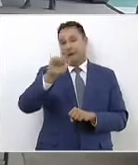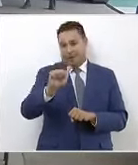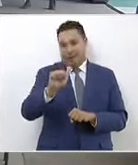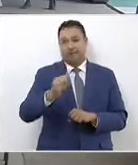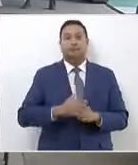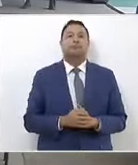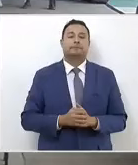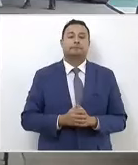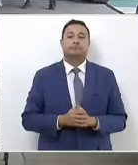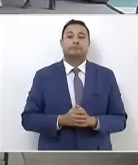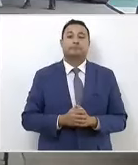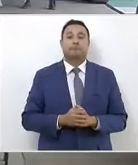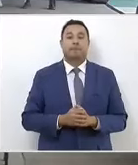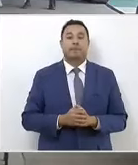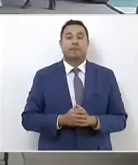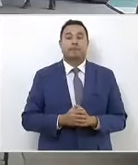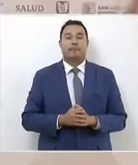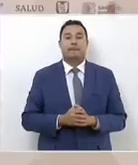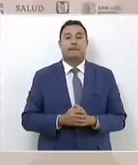Y aquí tienen,